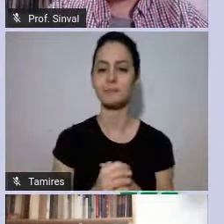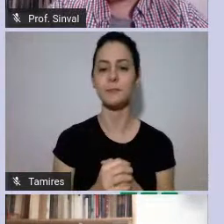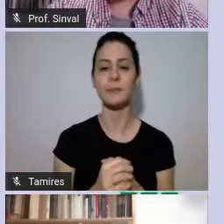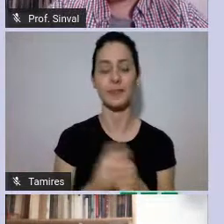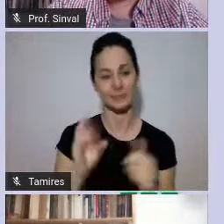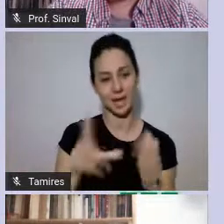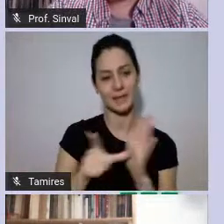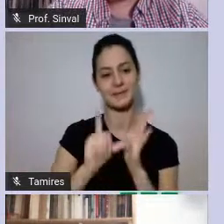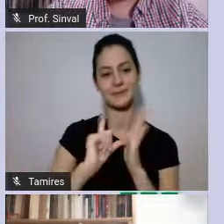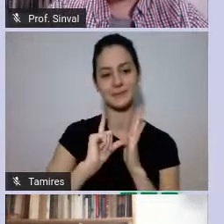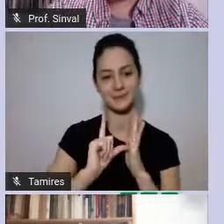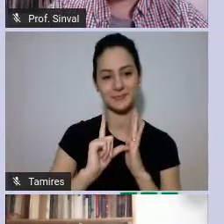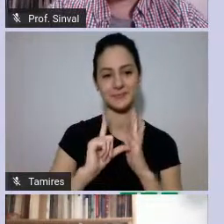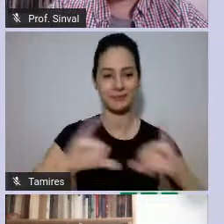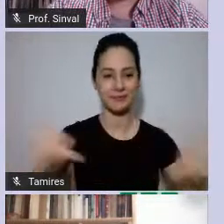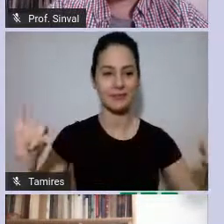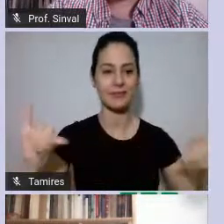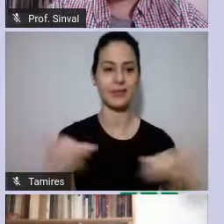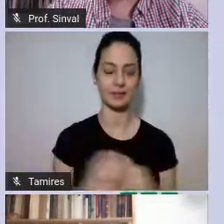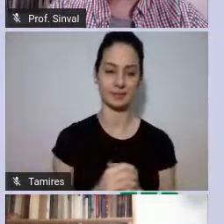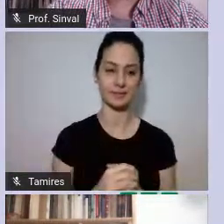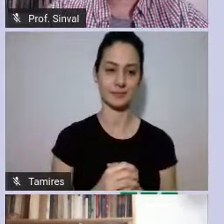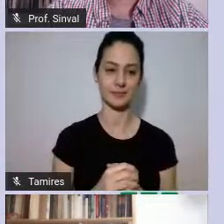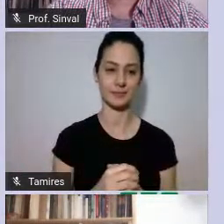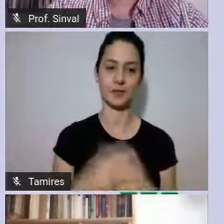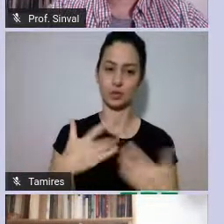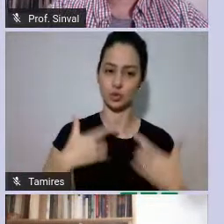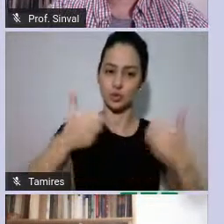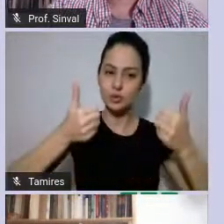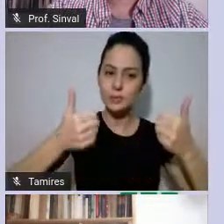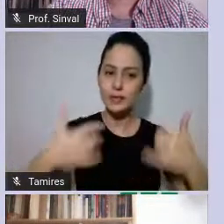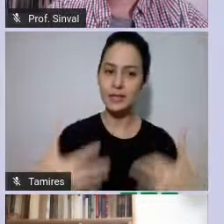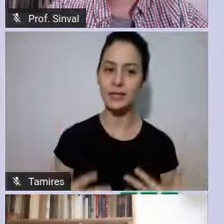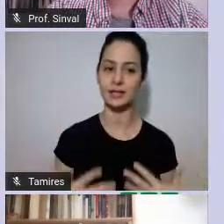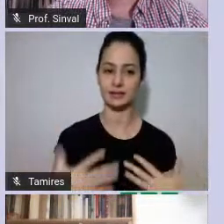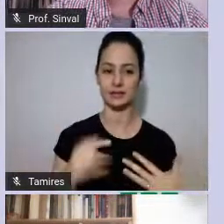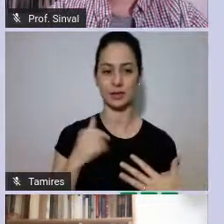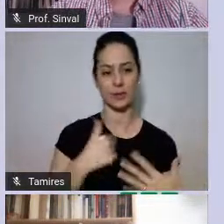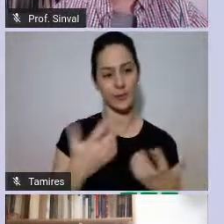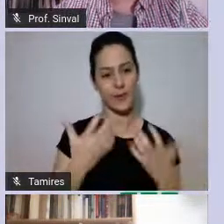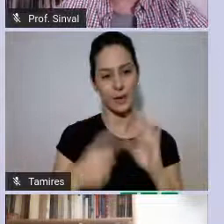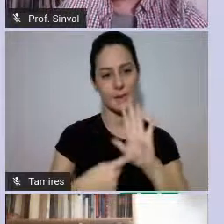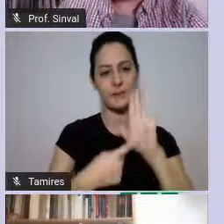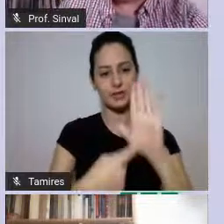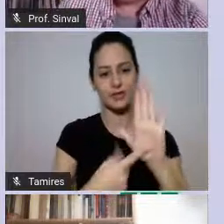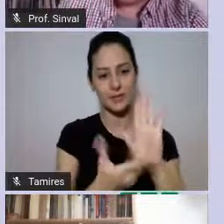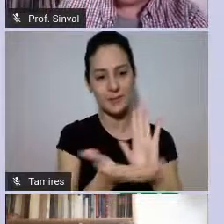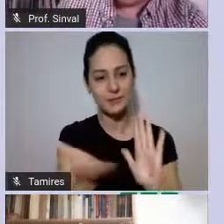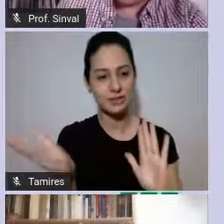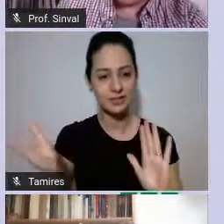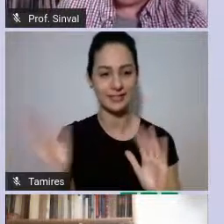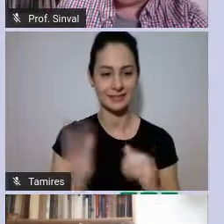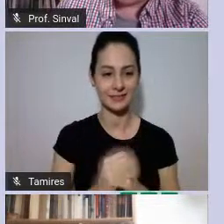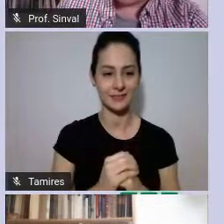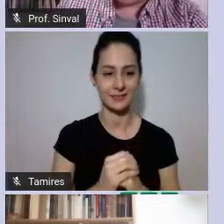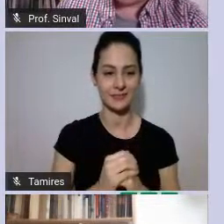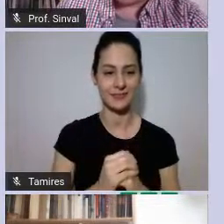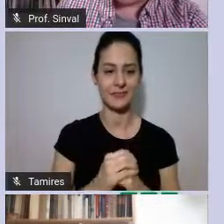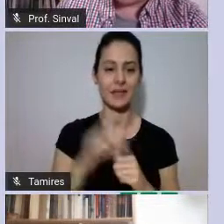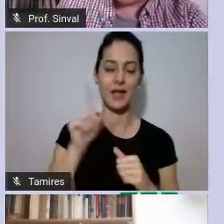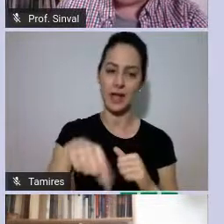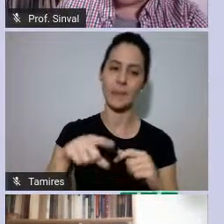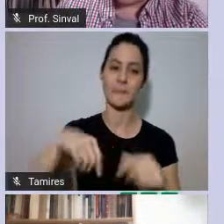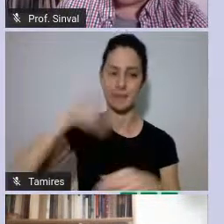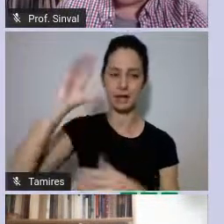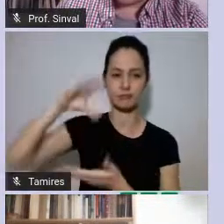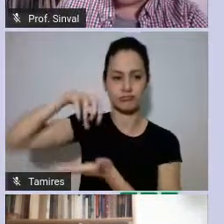que estas tensiones que yo estoy identificando, que yo estoy queriendo mostrar para el siglo XVIII, para la colonia y particularmente para